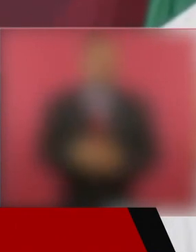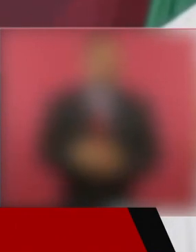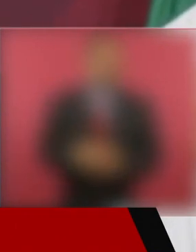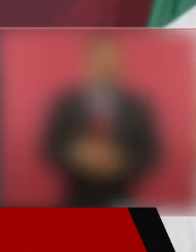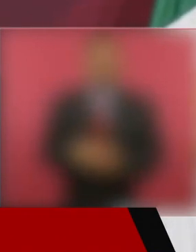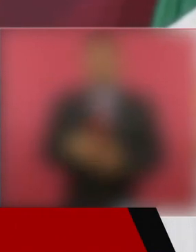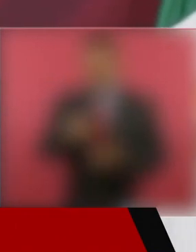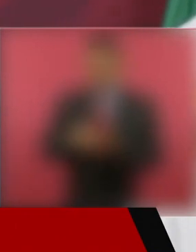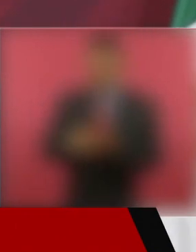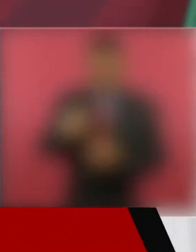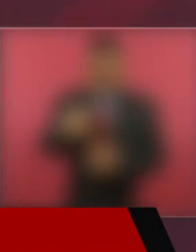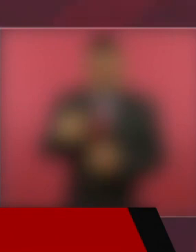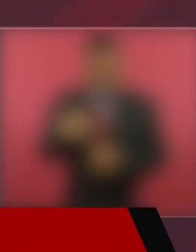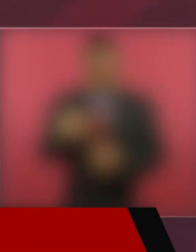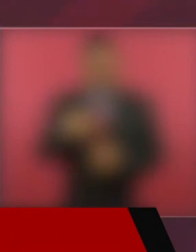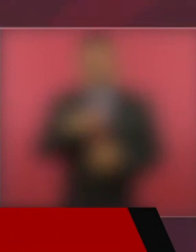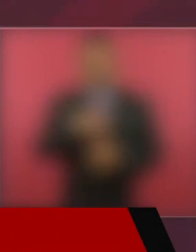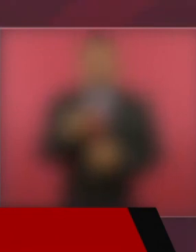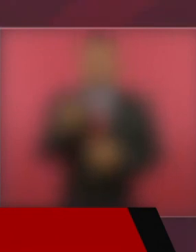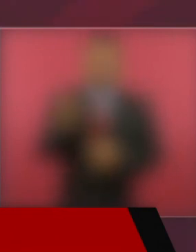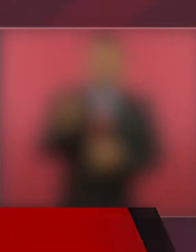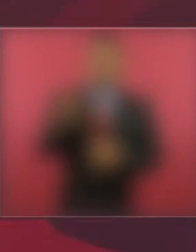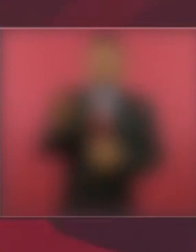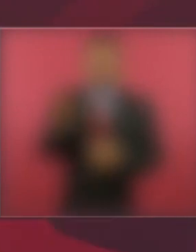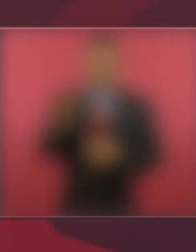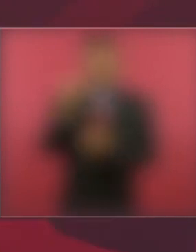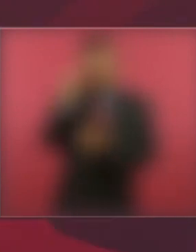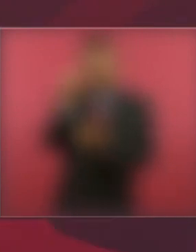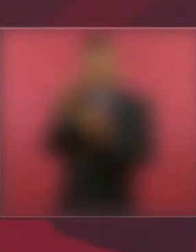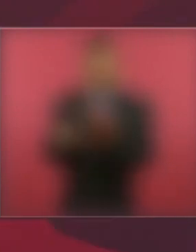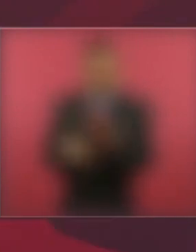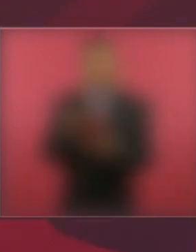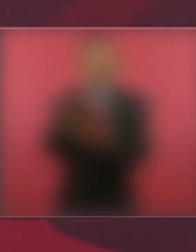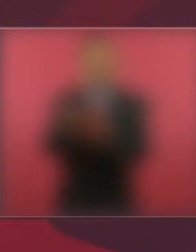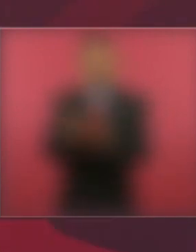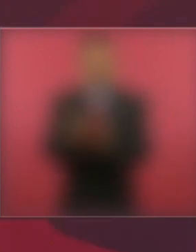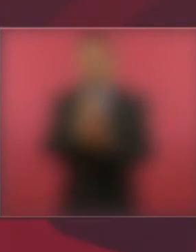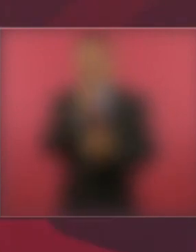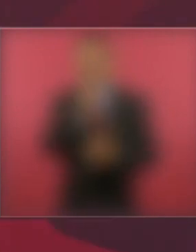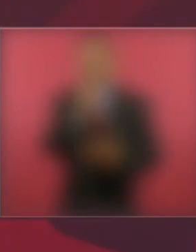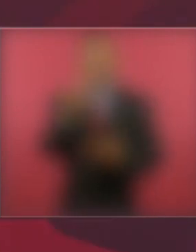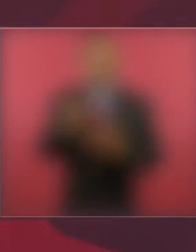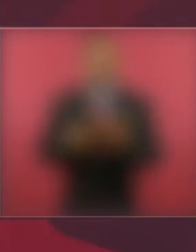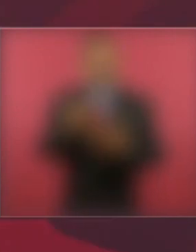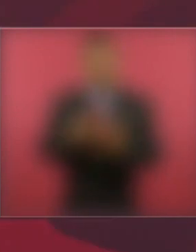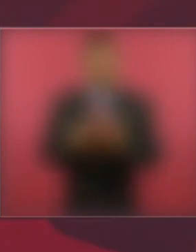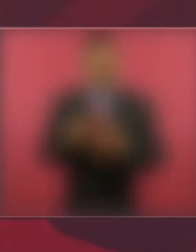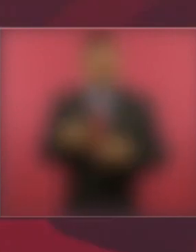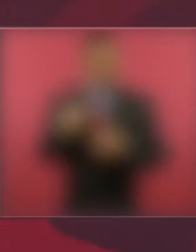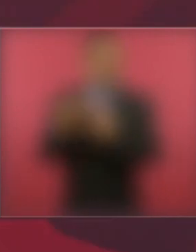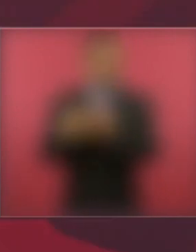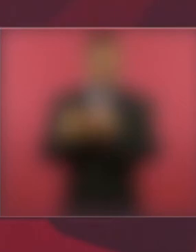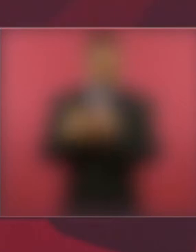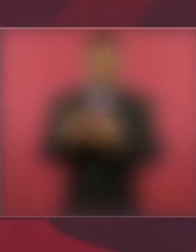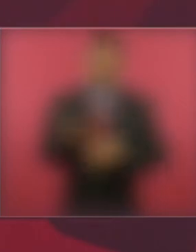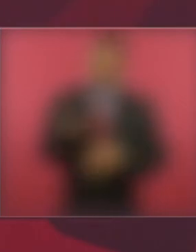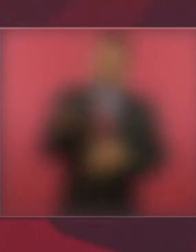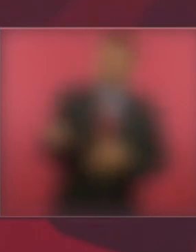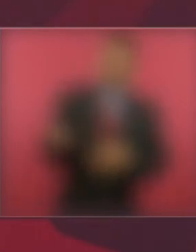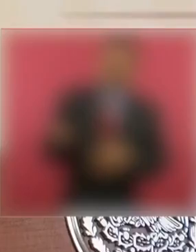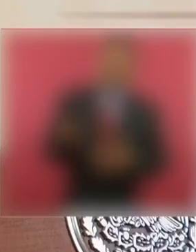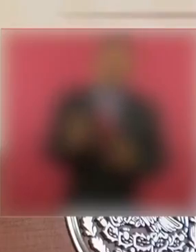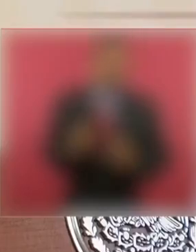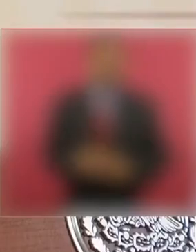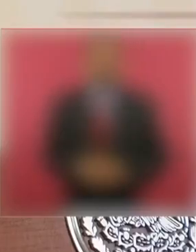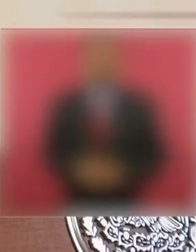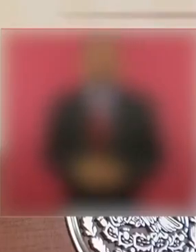persona es víctima de este tipo de violencia de género, pues efectivamente lo primero que tienen que hacer es ir a las instituciones correspondientes. Creo que en